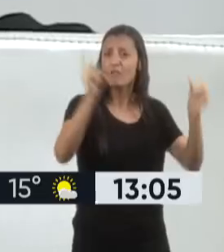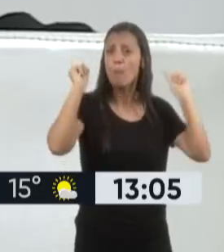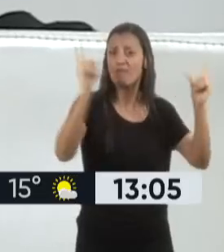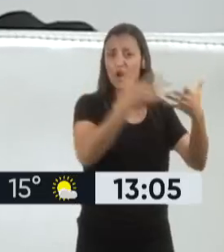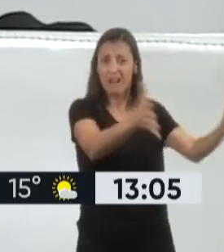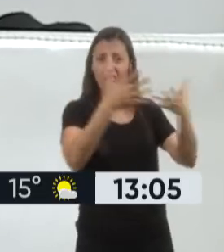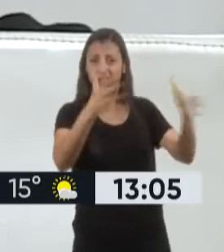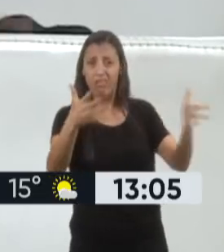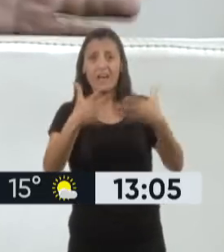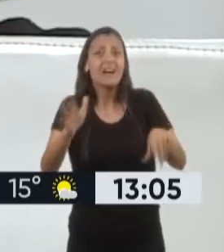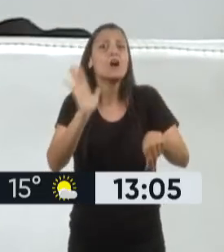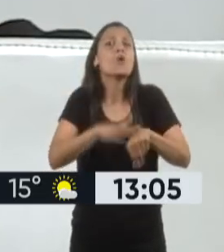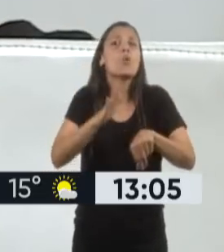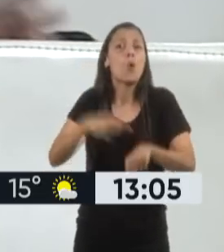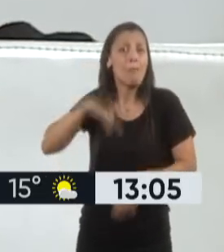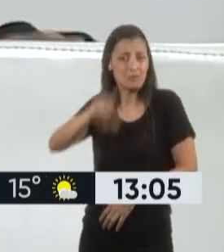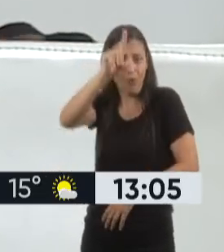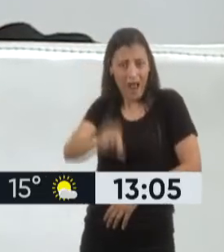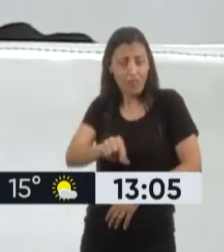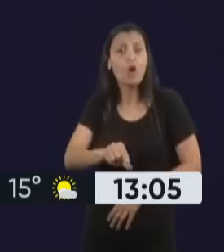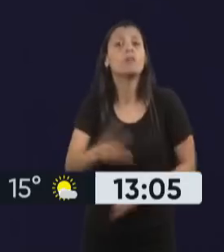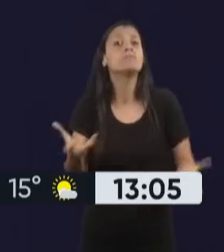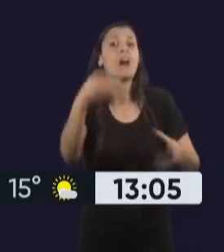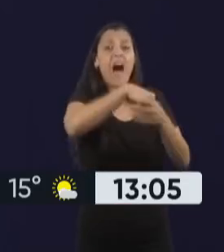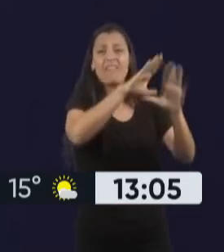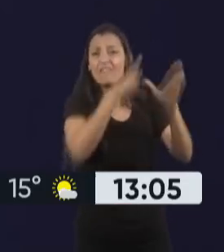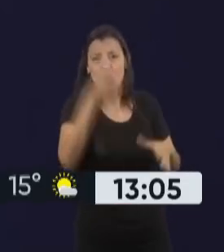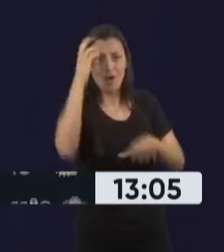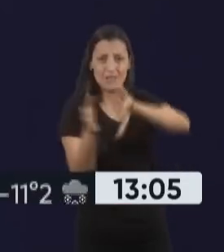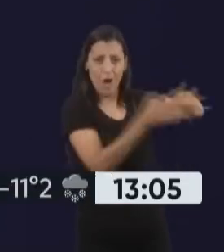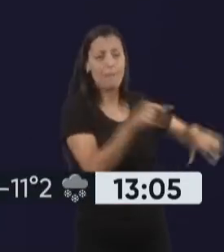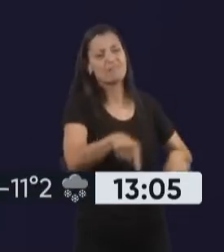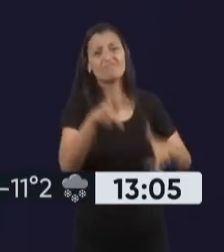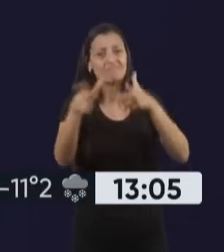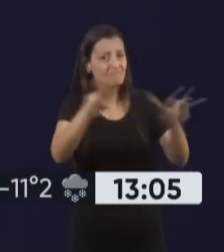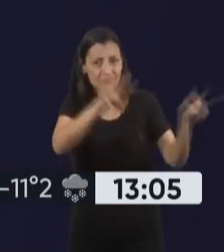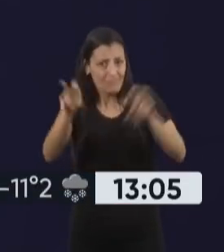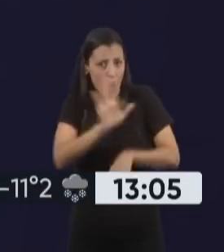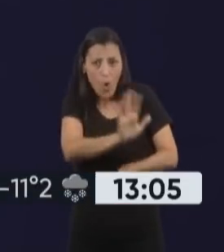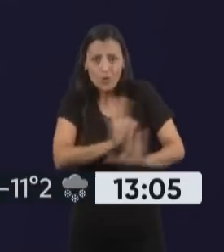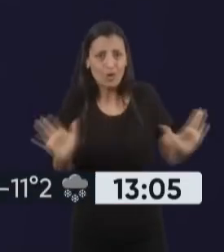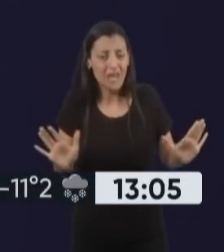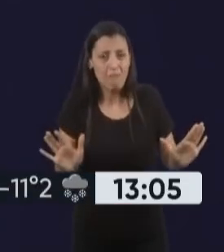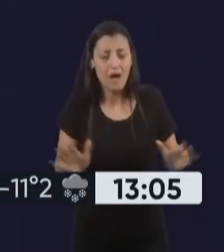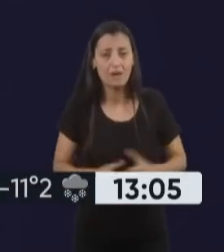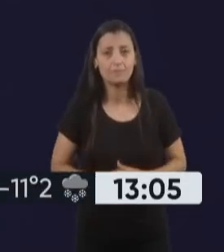tema salarial, en realidad, más allá de lo que pueda discutir el Congreso? Pero estamos discutiendo otra cosa. Estamos